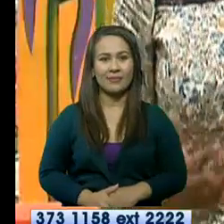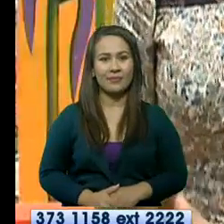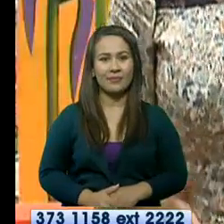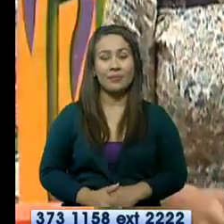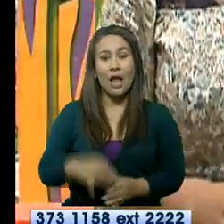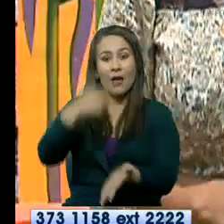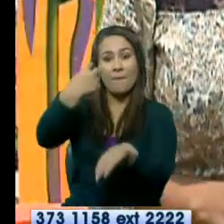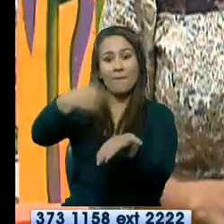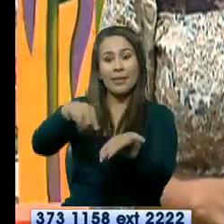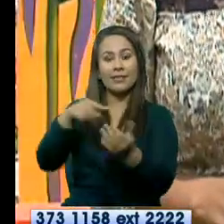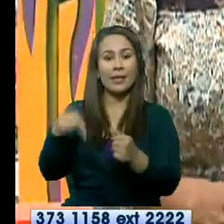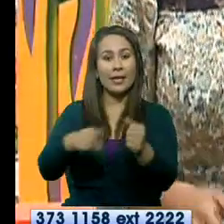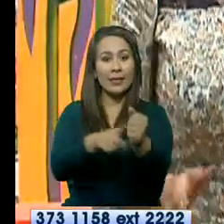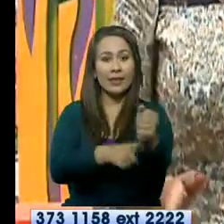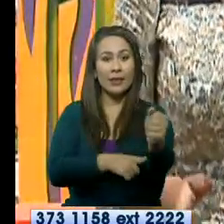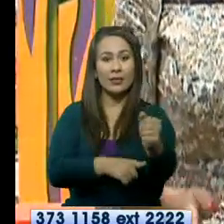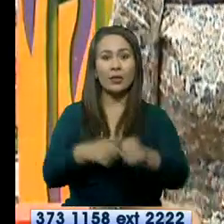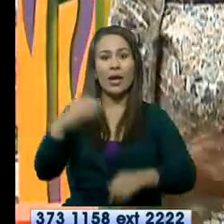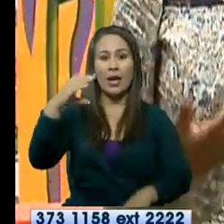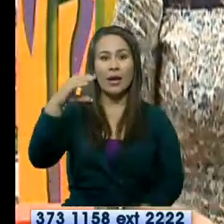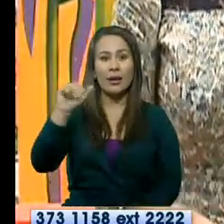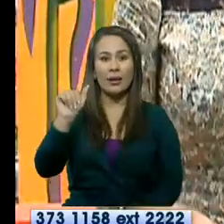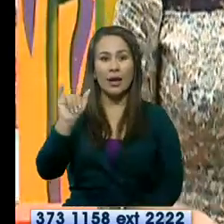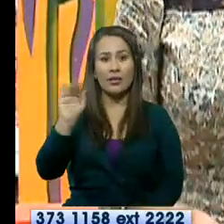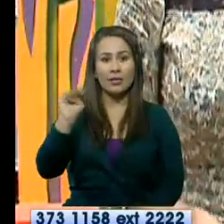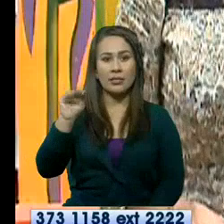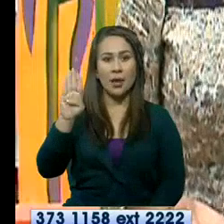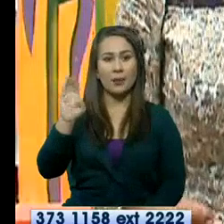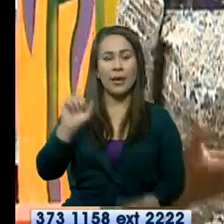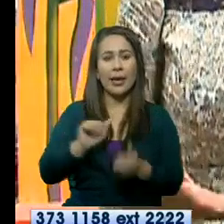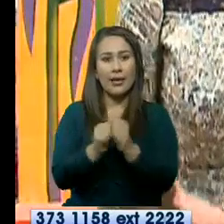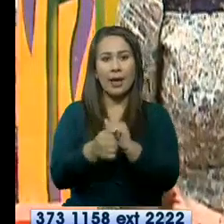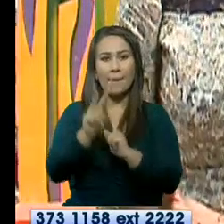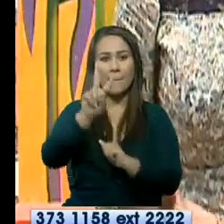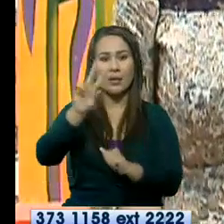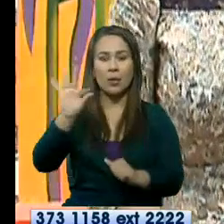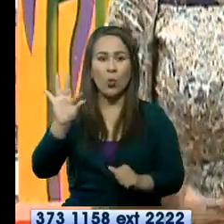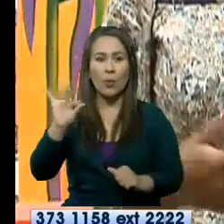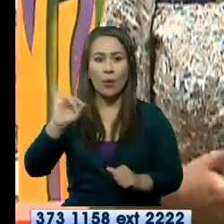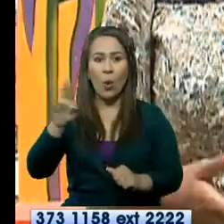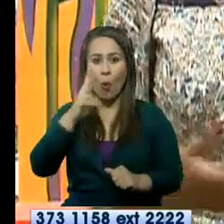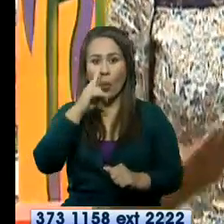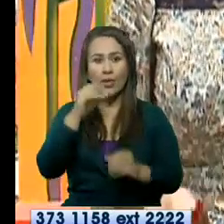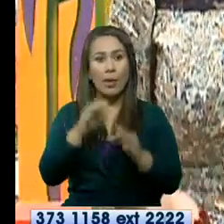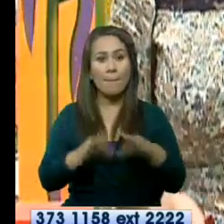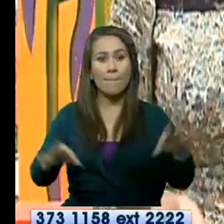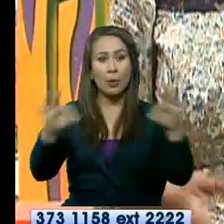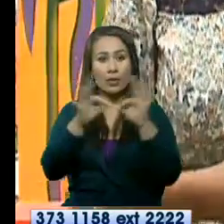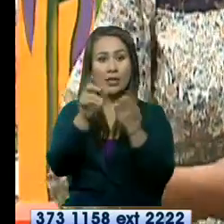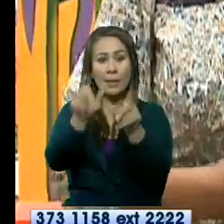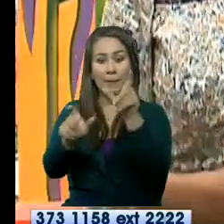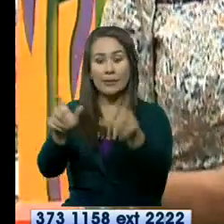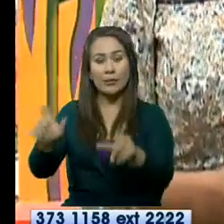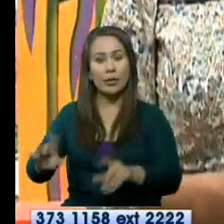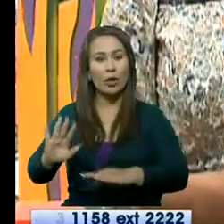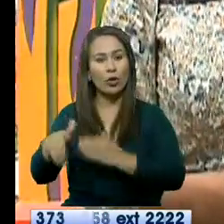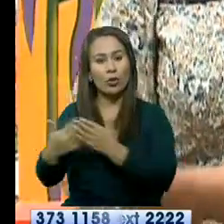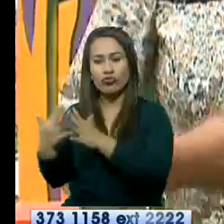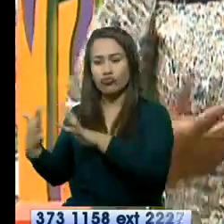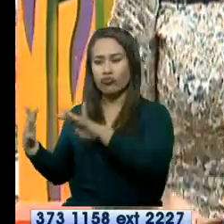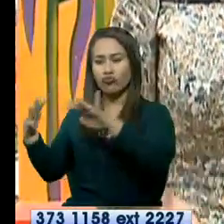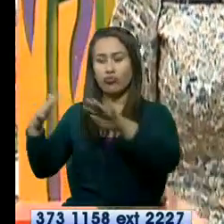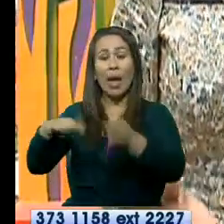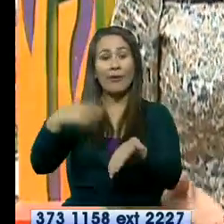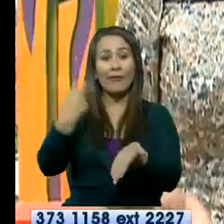Las fiestas tradicionales de Cayambe se celebran cada 29 de junio y son de gran importancia para los habitantes y para los turistas. En esta fiesta